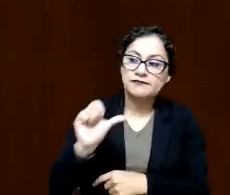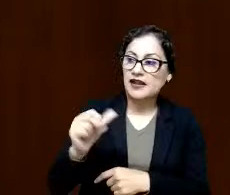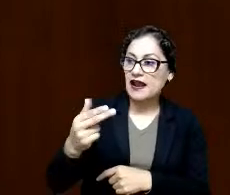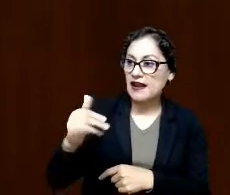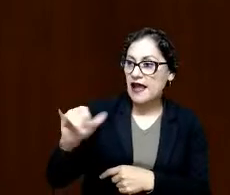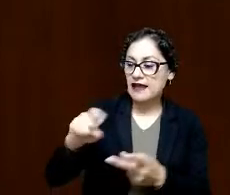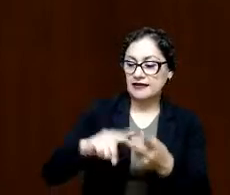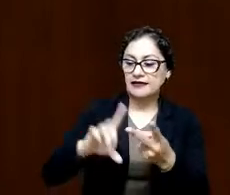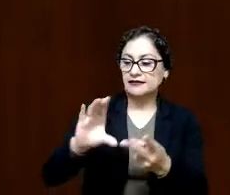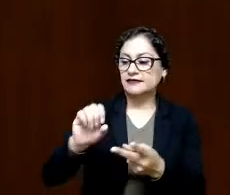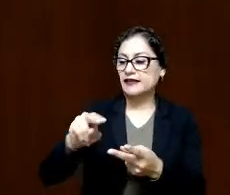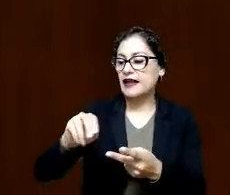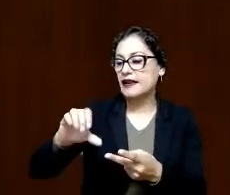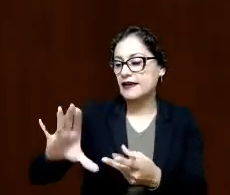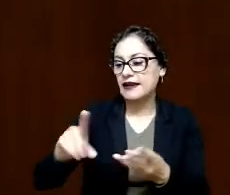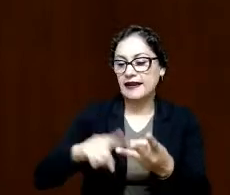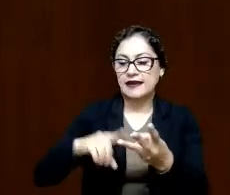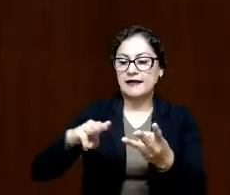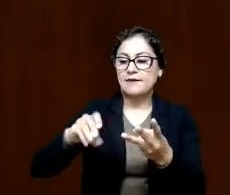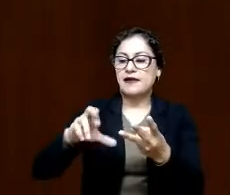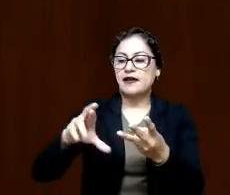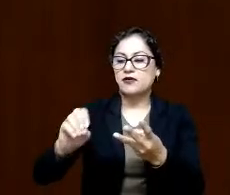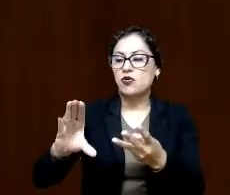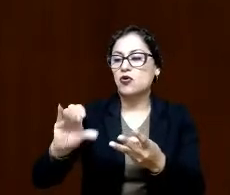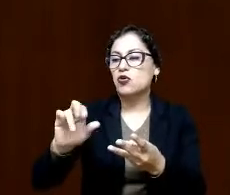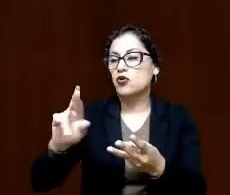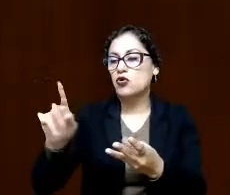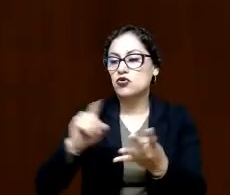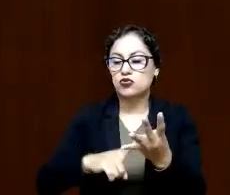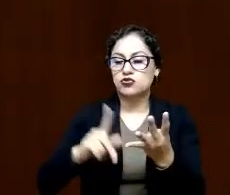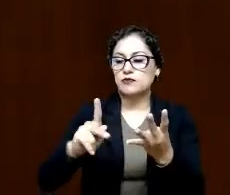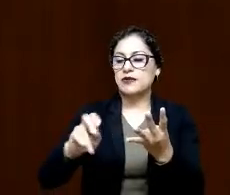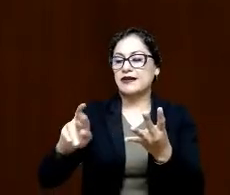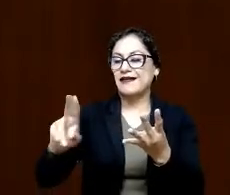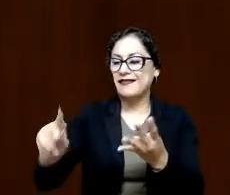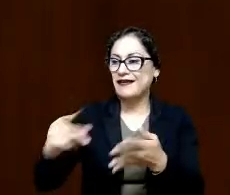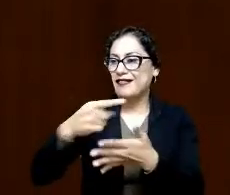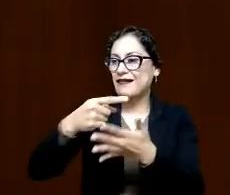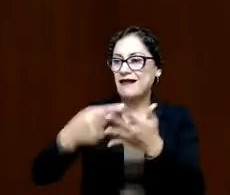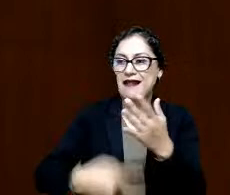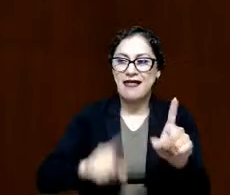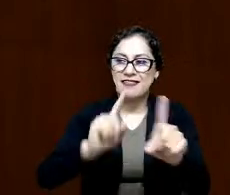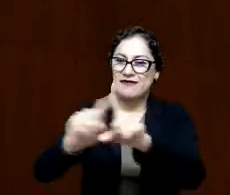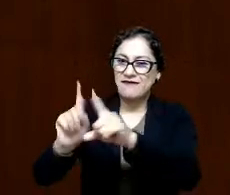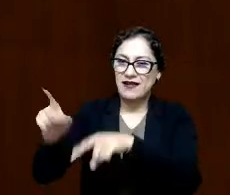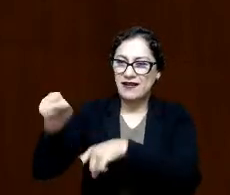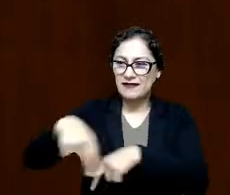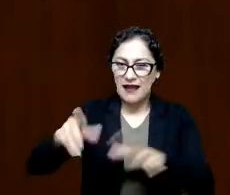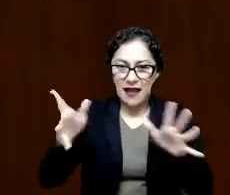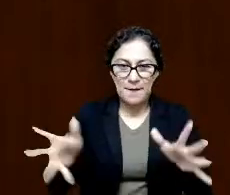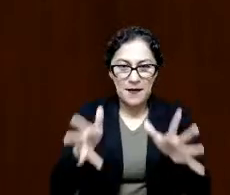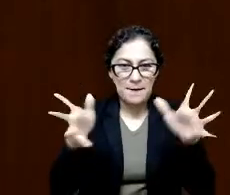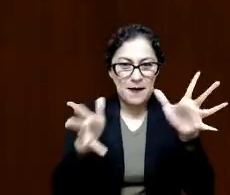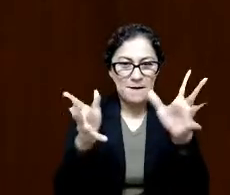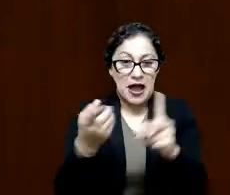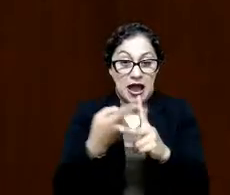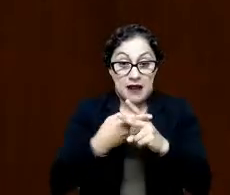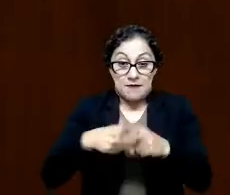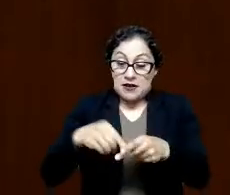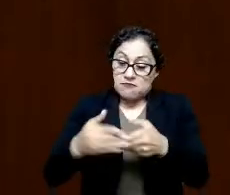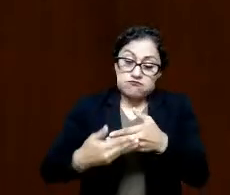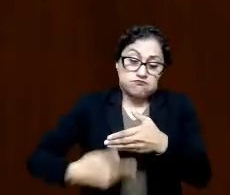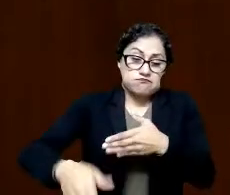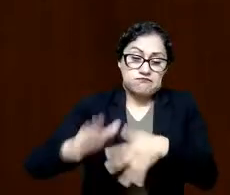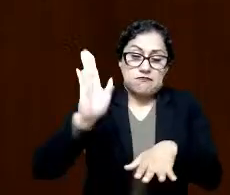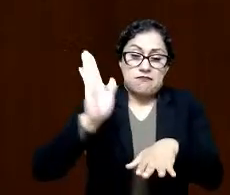otros, Marco Cruz y compañeros del PRD y de otras bancadas han impulsado, y que esta debe ser el detonante. Inclusive lo podría decir, compañeros